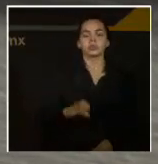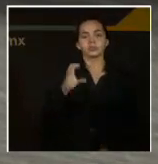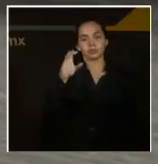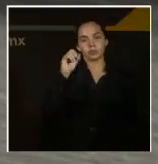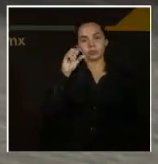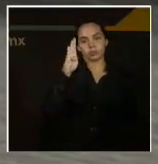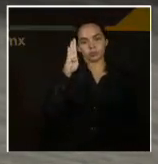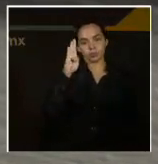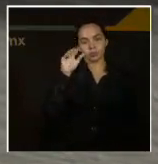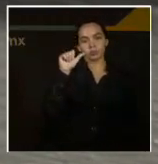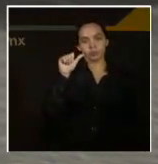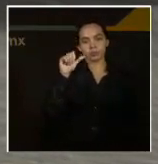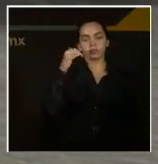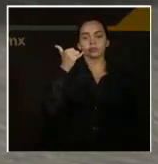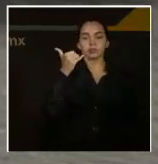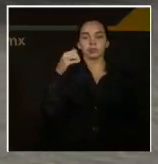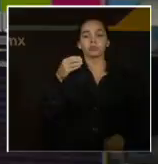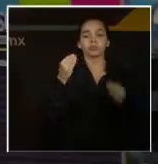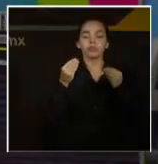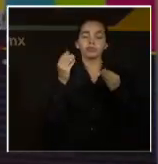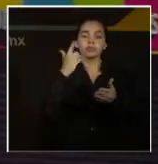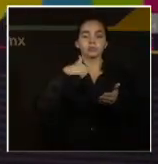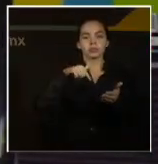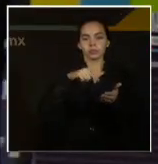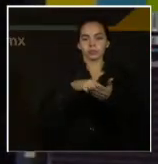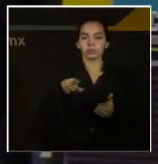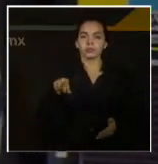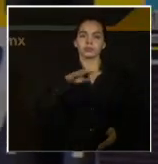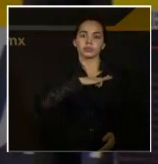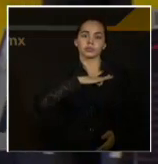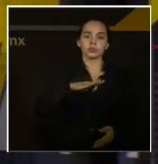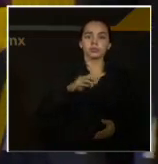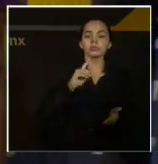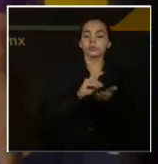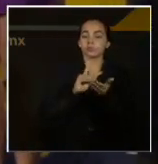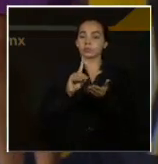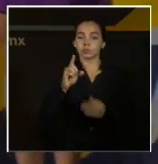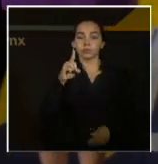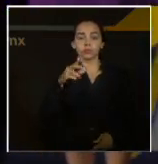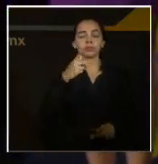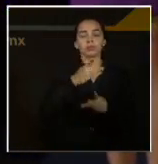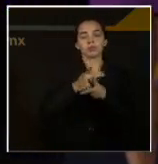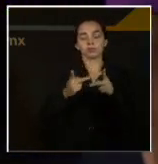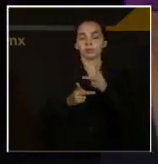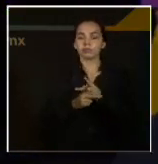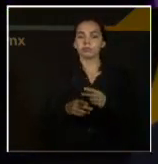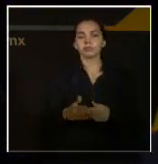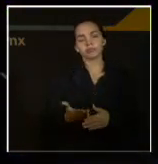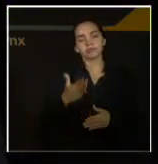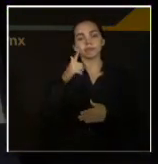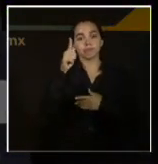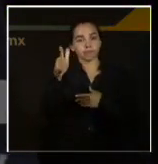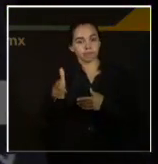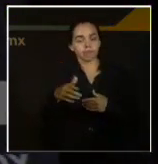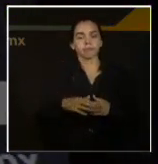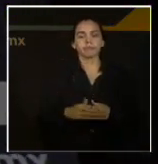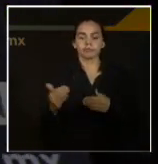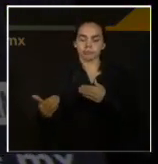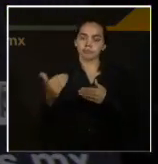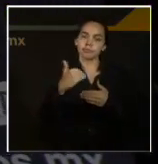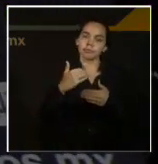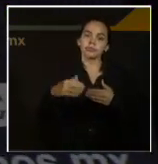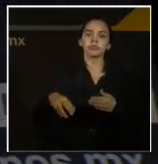bachilleres de diversos municipios. Haber tenido la oportunidad de ser director de una preparatoria. Posteriormente, ingresar